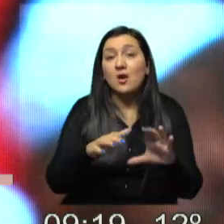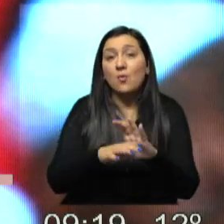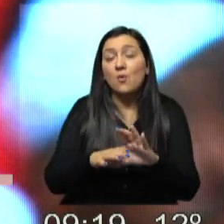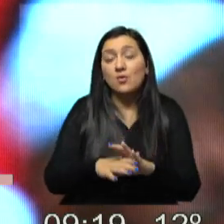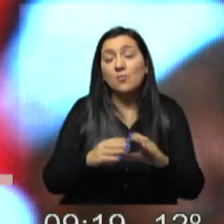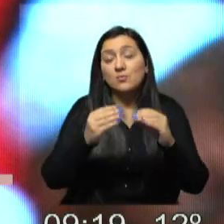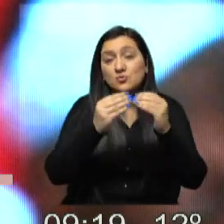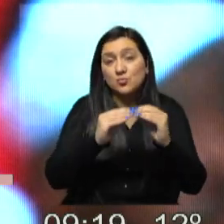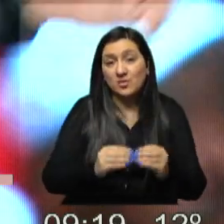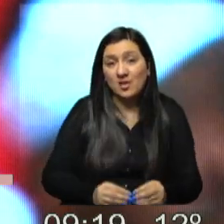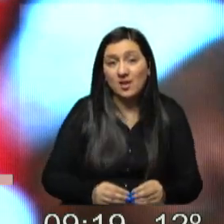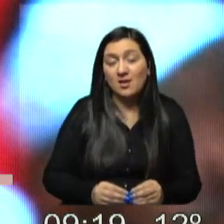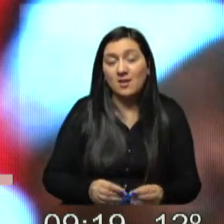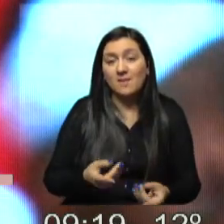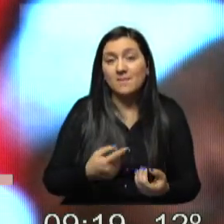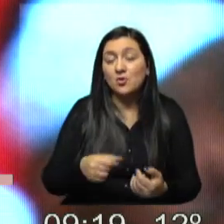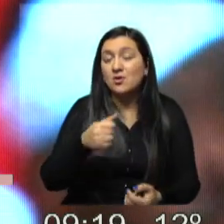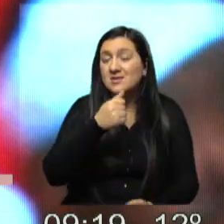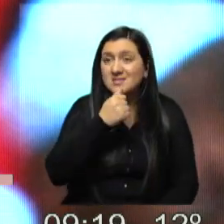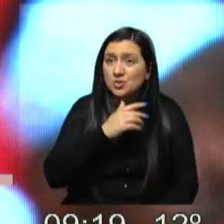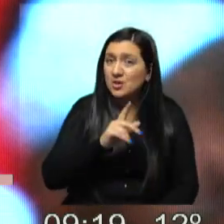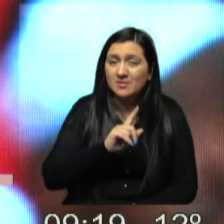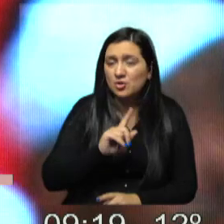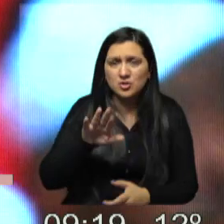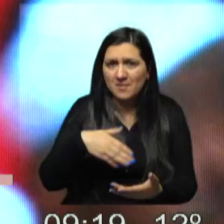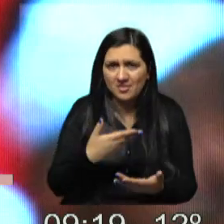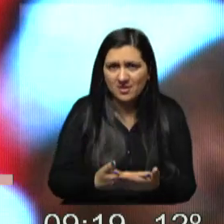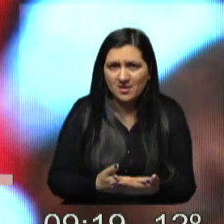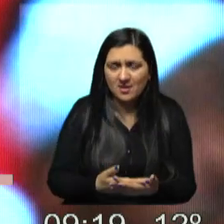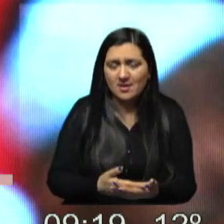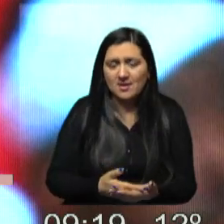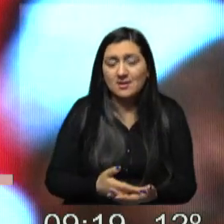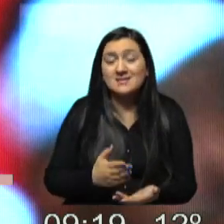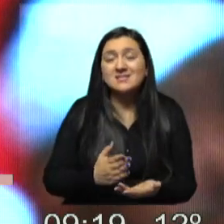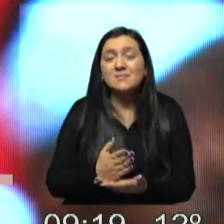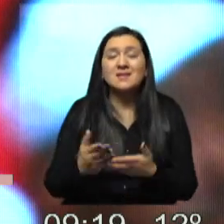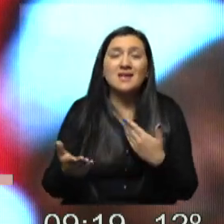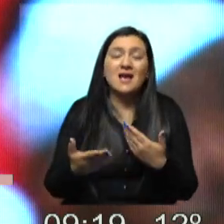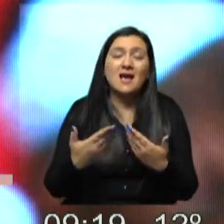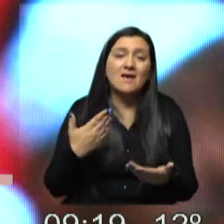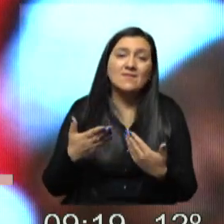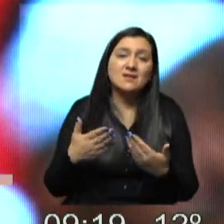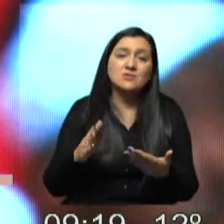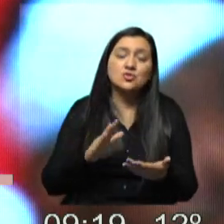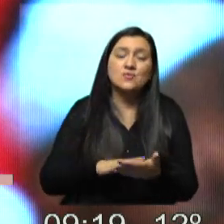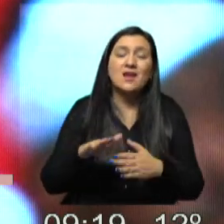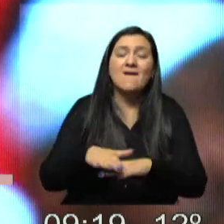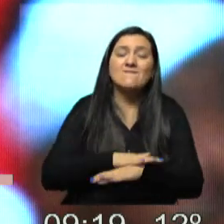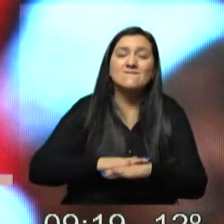presupuestaria, pero creo que no, que históricamente no se plantea esto, ¿no? Cada vez que se ha tocado, que se ha intentado tocar las